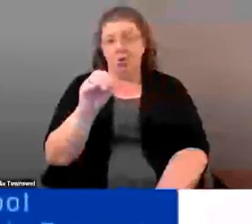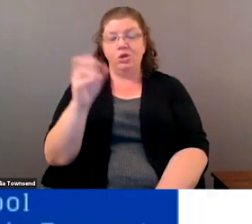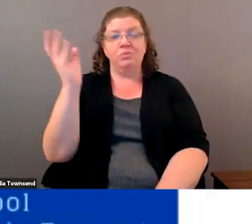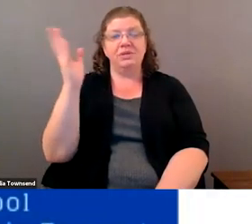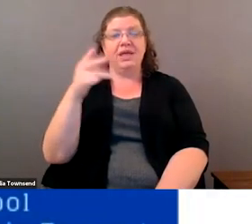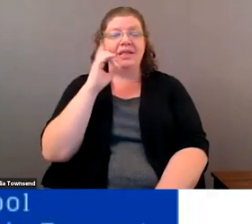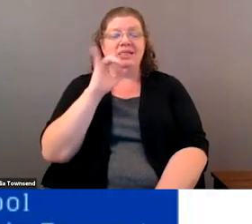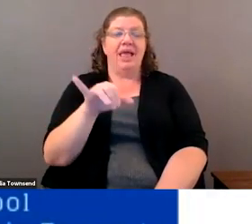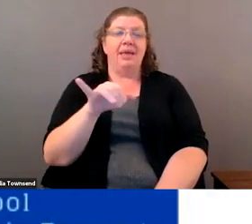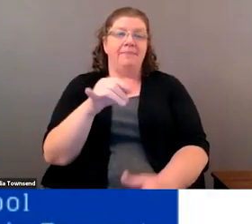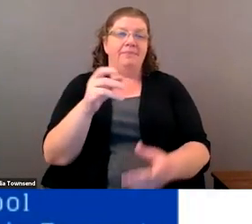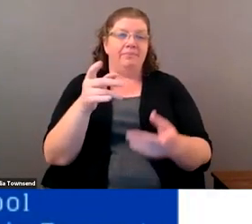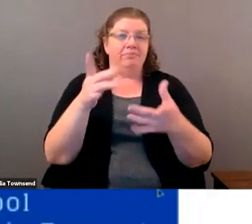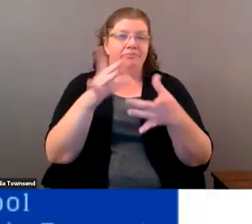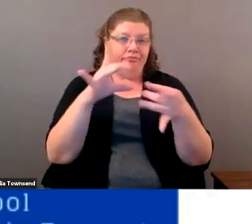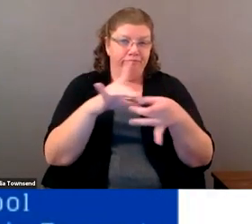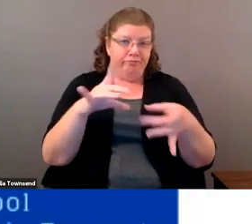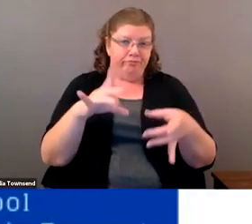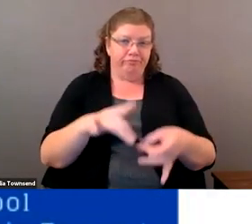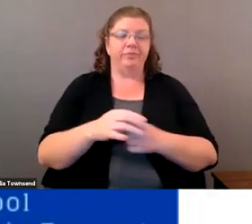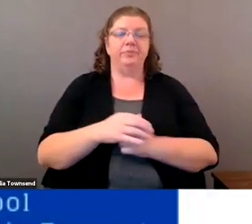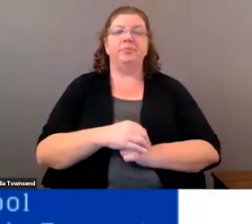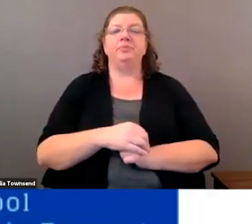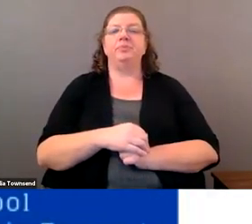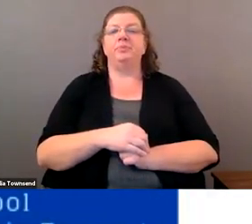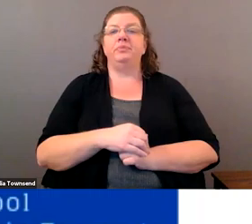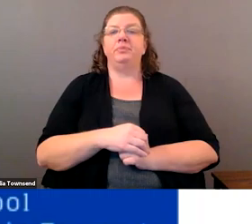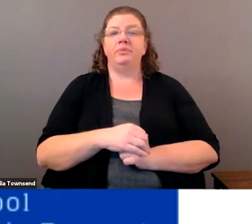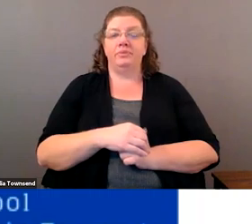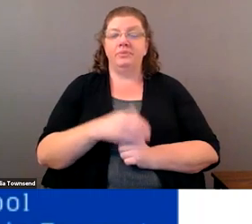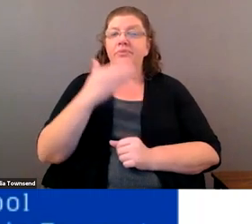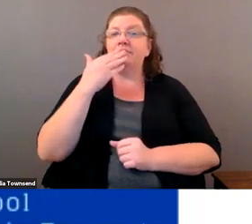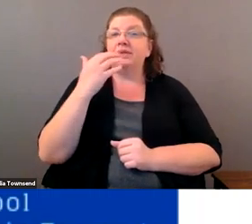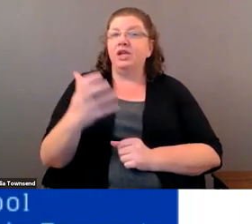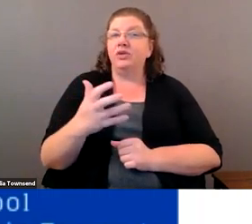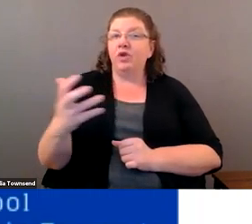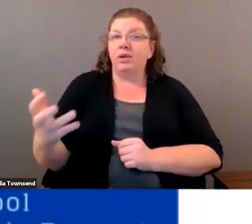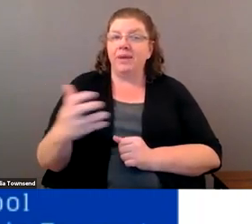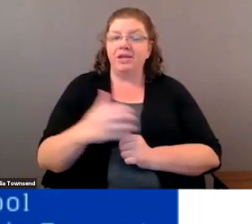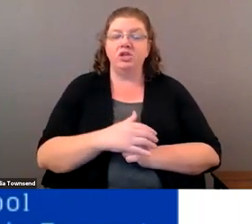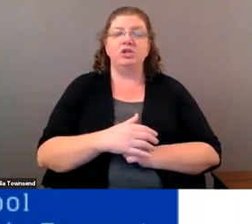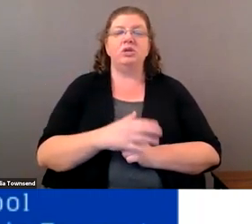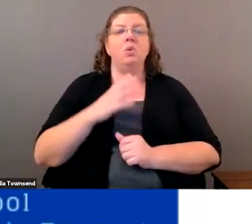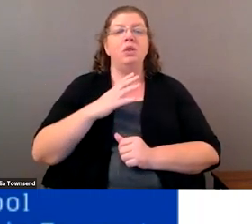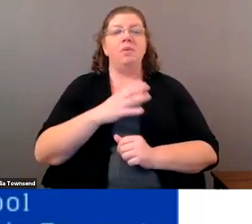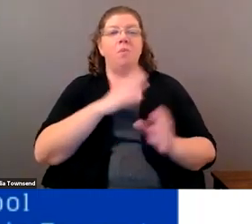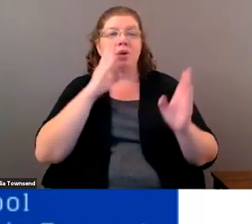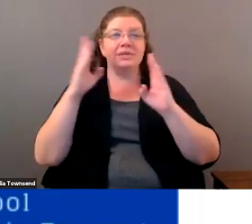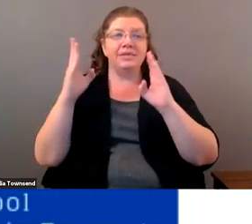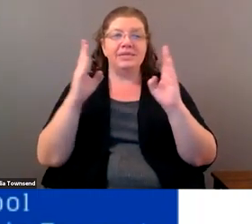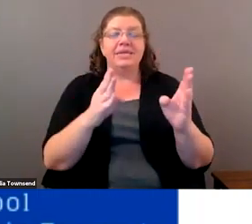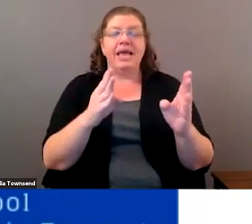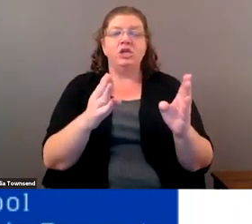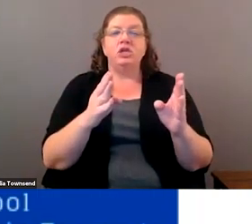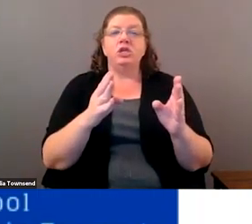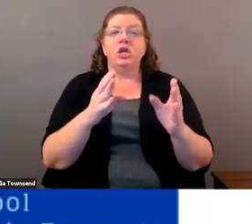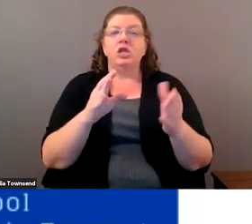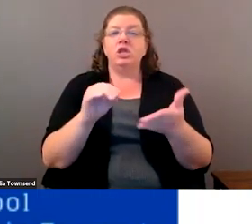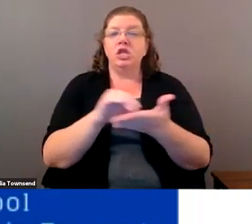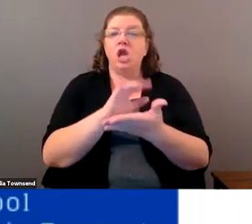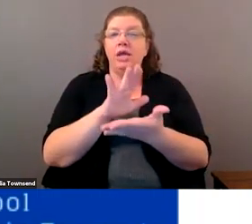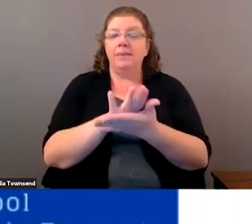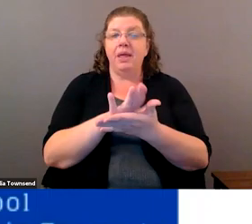quisiera darle al uso de la usa doctor be you para que presente respecto a los cargos que vamos a usar para apoyar el empiezas